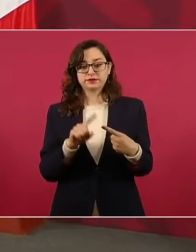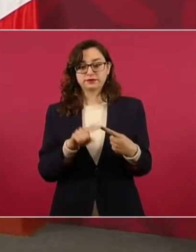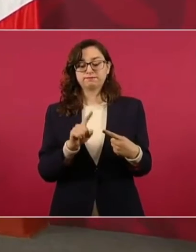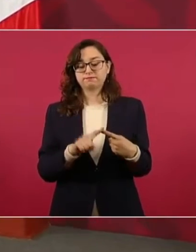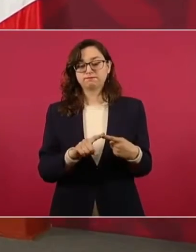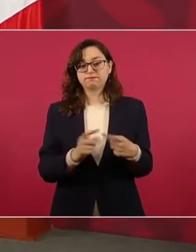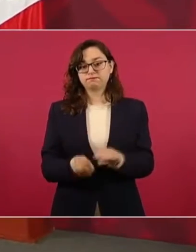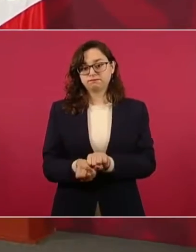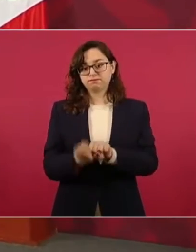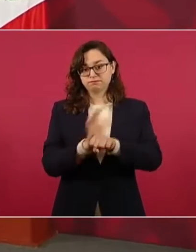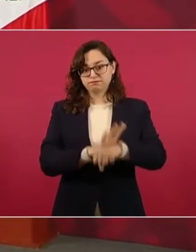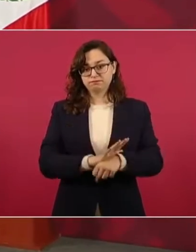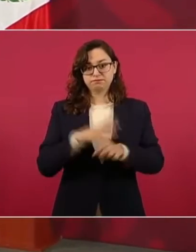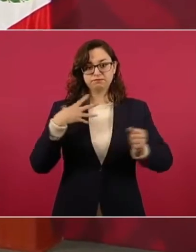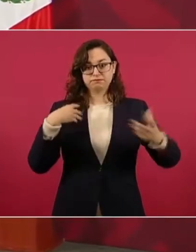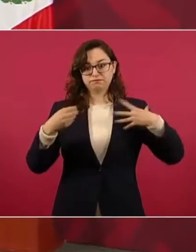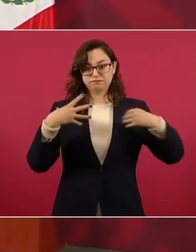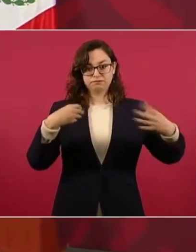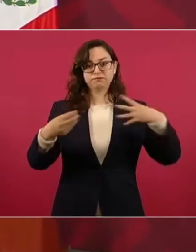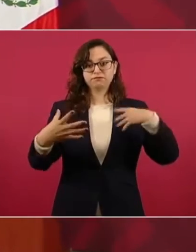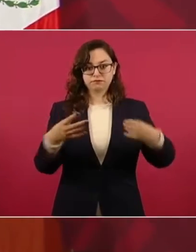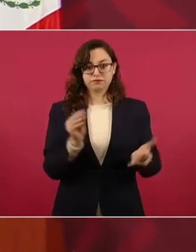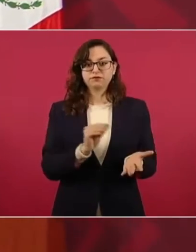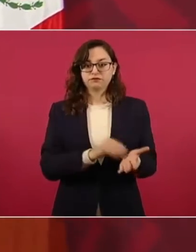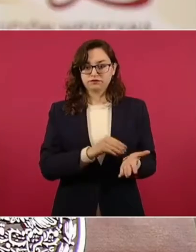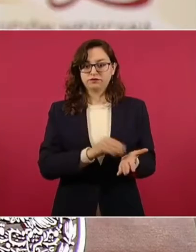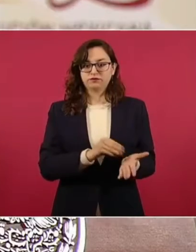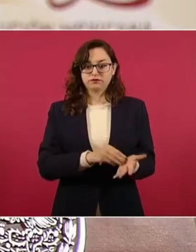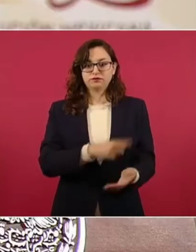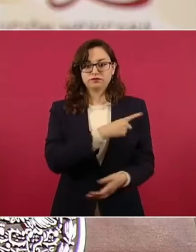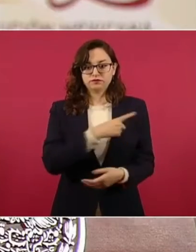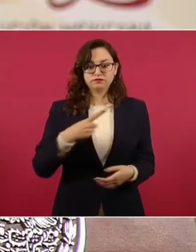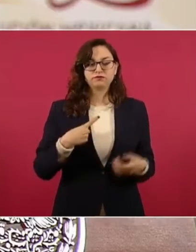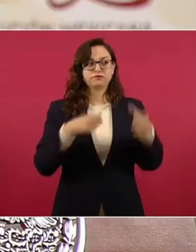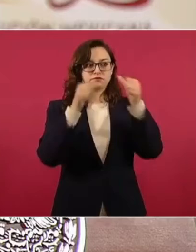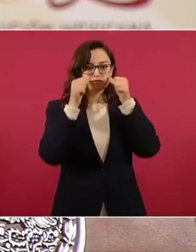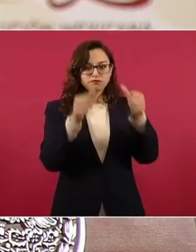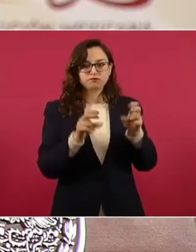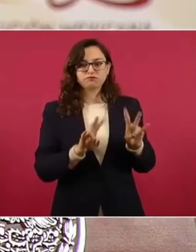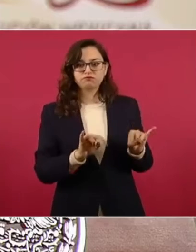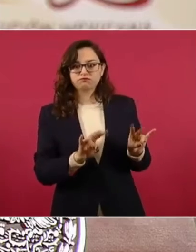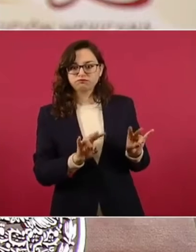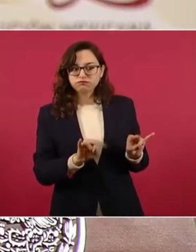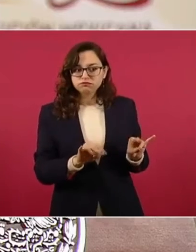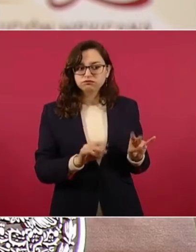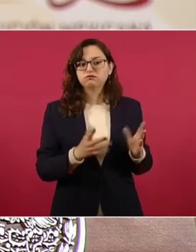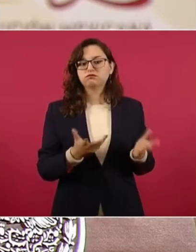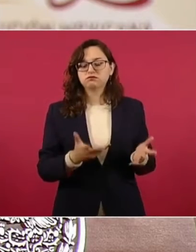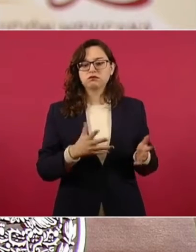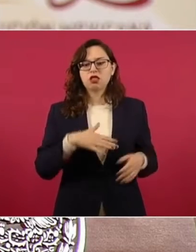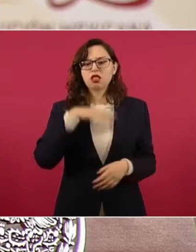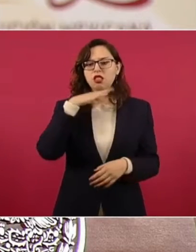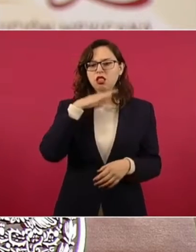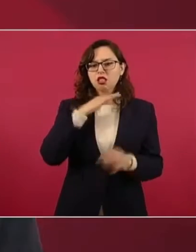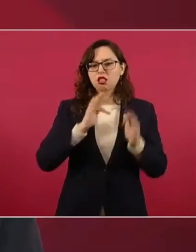la pandemia de COVID, estar atentos, no confiarnos, continuar